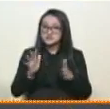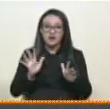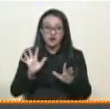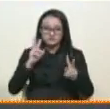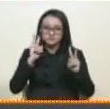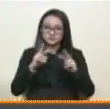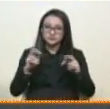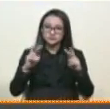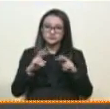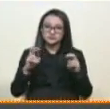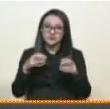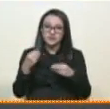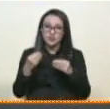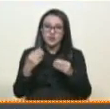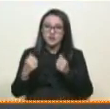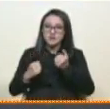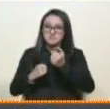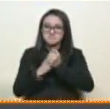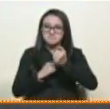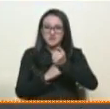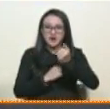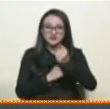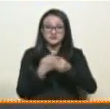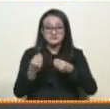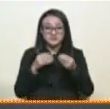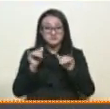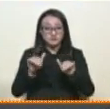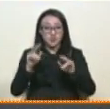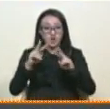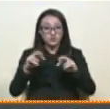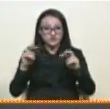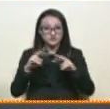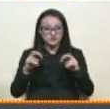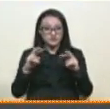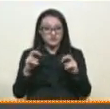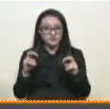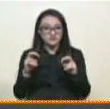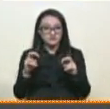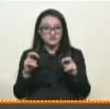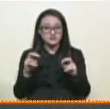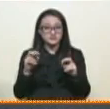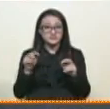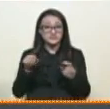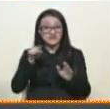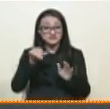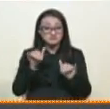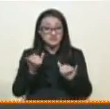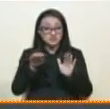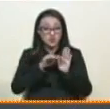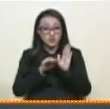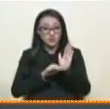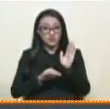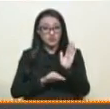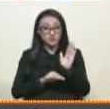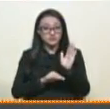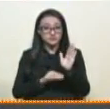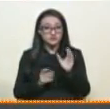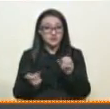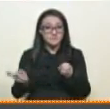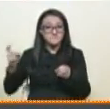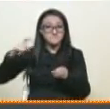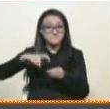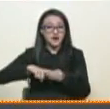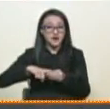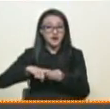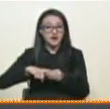auditado es como decir, como la base de lo que va a ser esa auditoría. ¿Por qué? Porque a ese registro ya auditado, entonces se le incorporan lo que